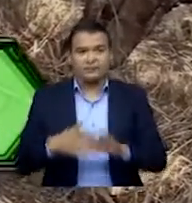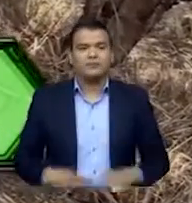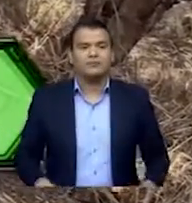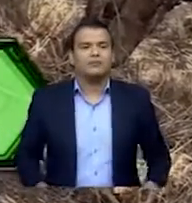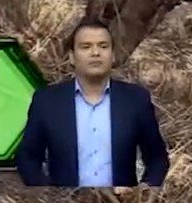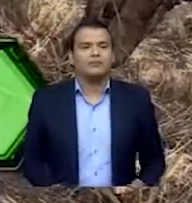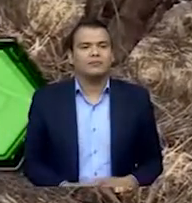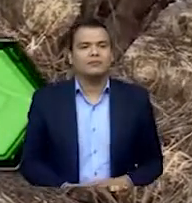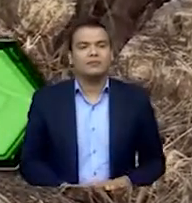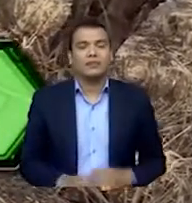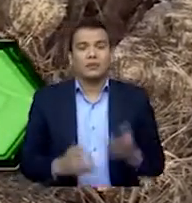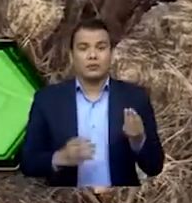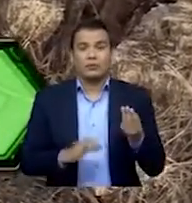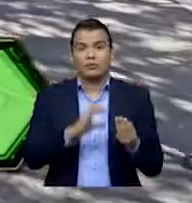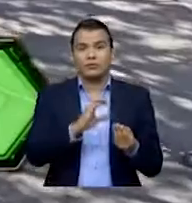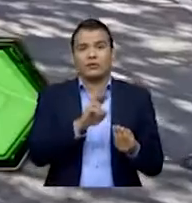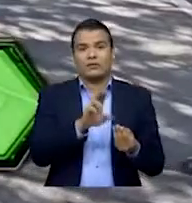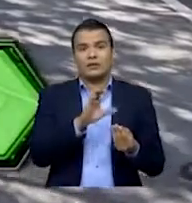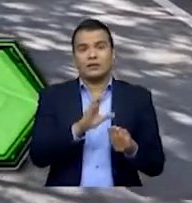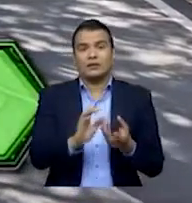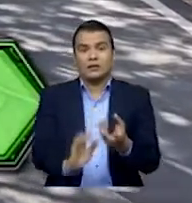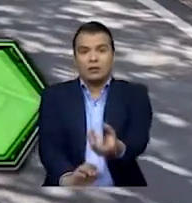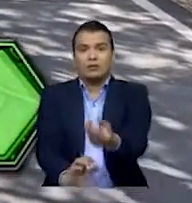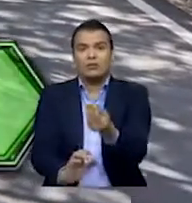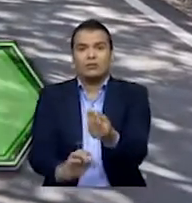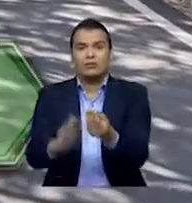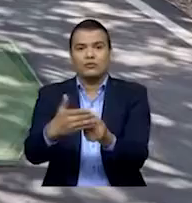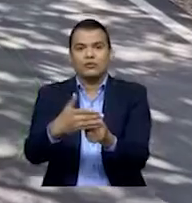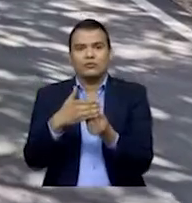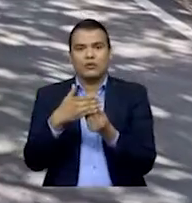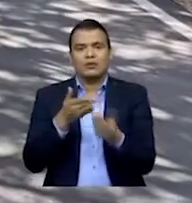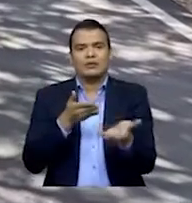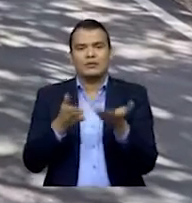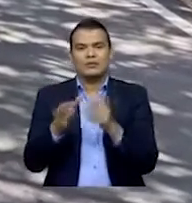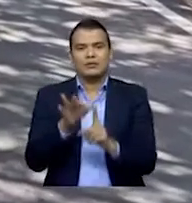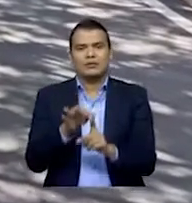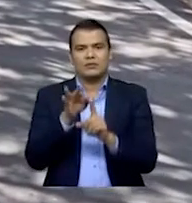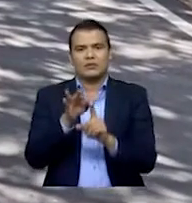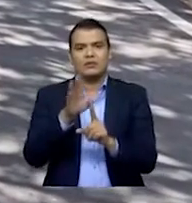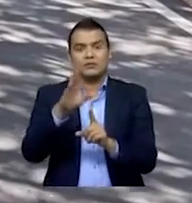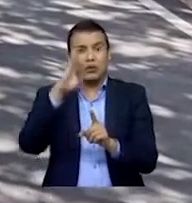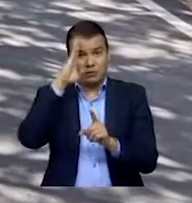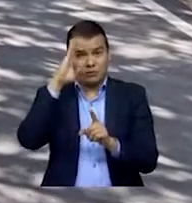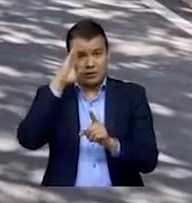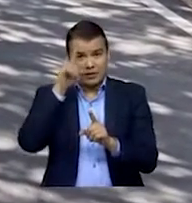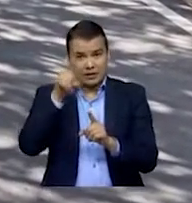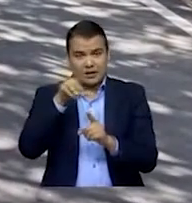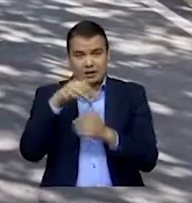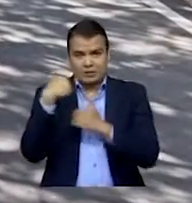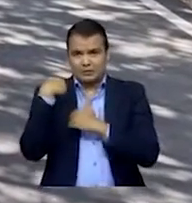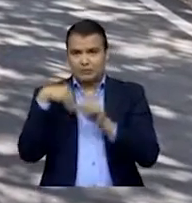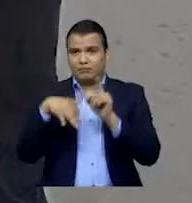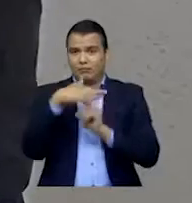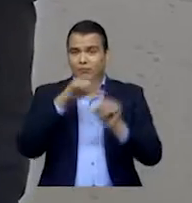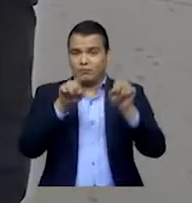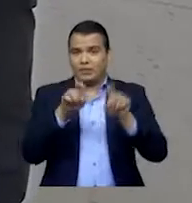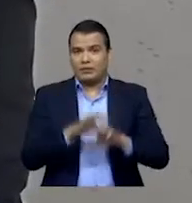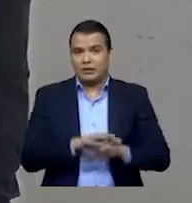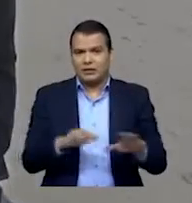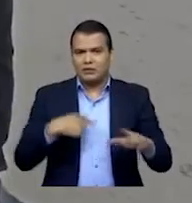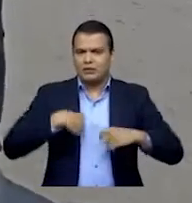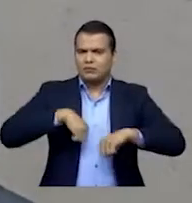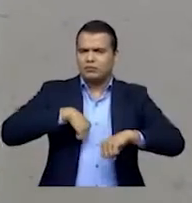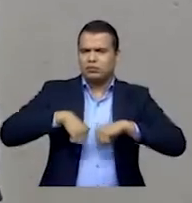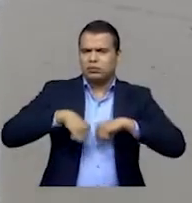fauna silvestre la cbs y el grupo de protección y servicios especiales y ambiental de la policía nacional realizaron una jornada de operativos móviles